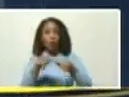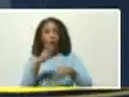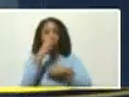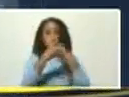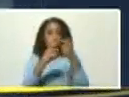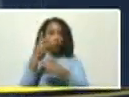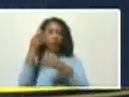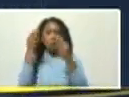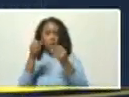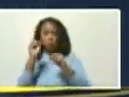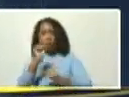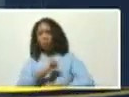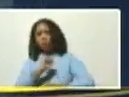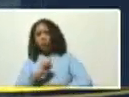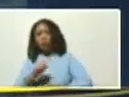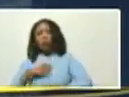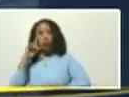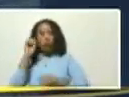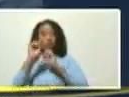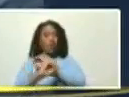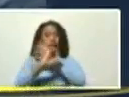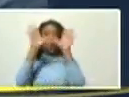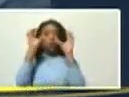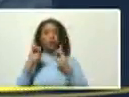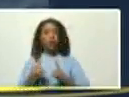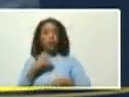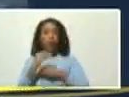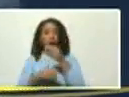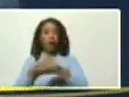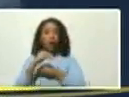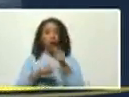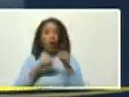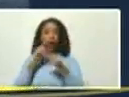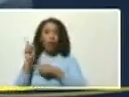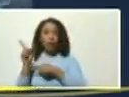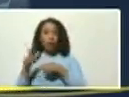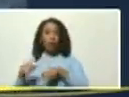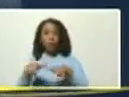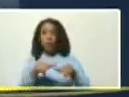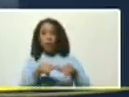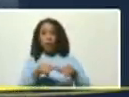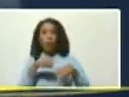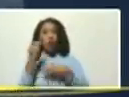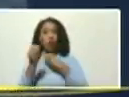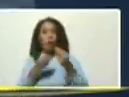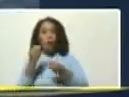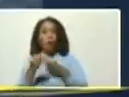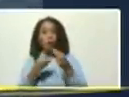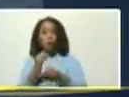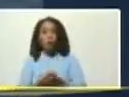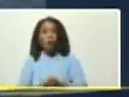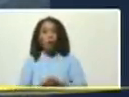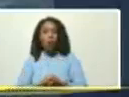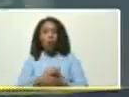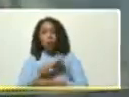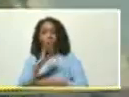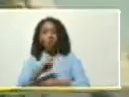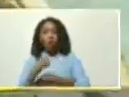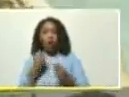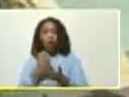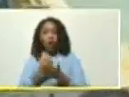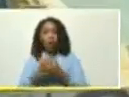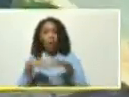seguros que sí, y bueno, por su acertada decisión de decretar esta isla como zona económica especial,